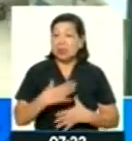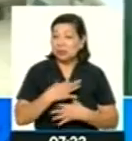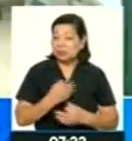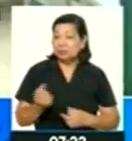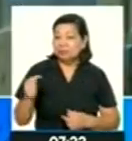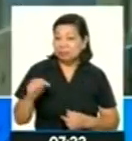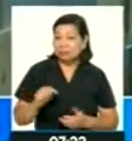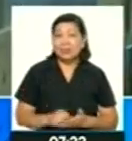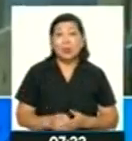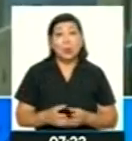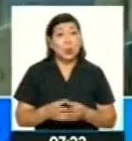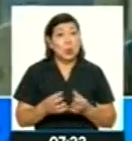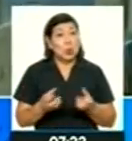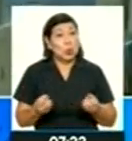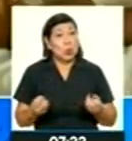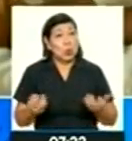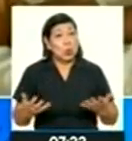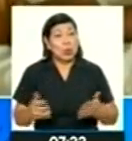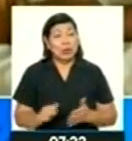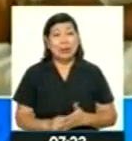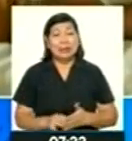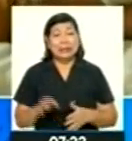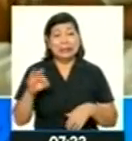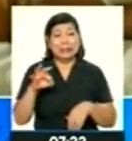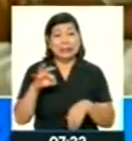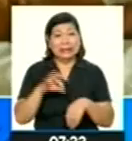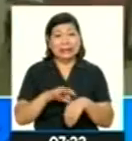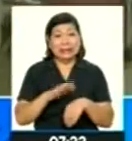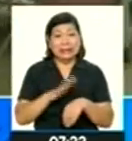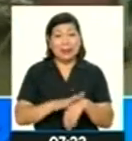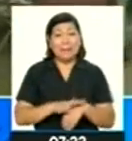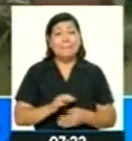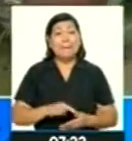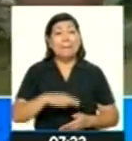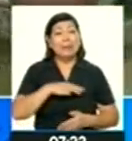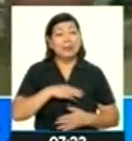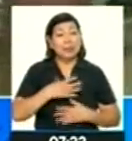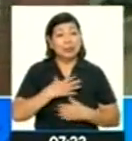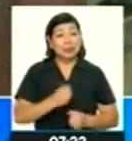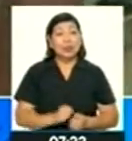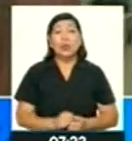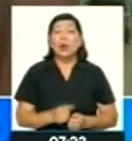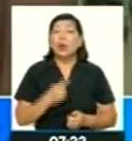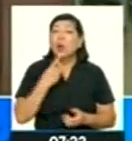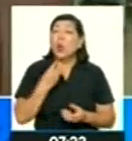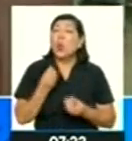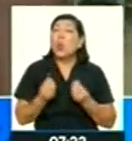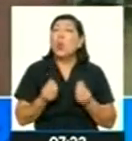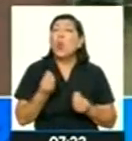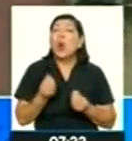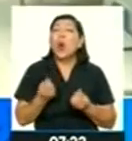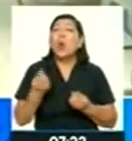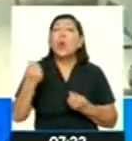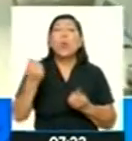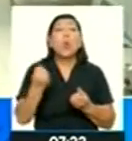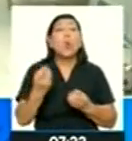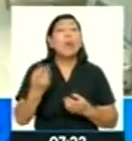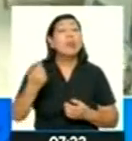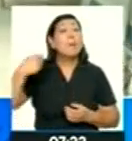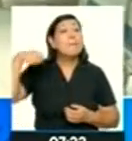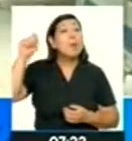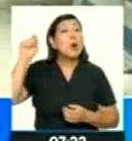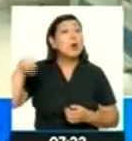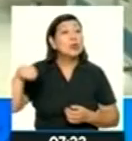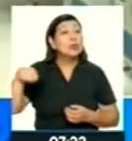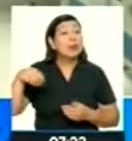escucharlo. Es un gran número de cuadros de dengue que se ha registrado en el Ministerio de Salud y nos gustaría saber cuál es el porcentaje, digamos,